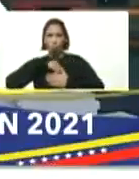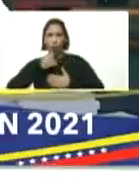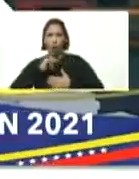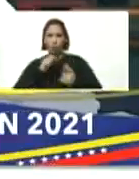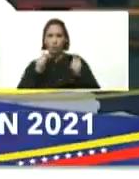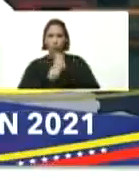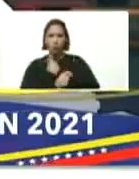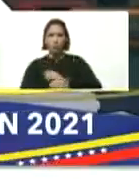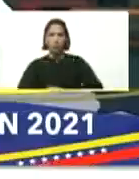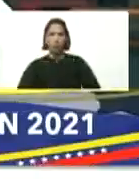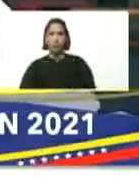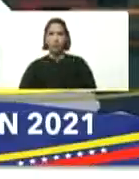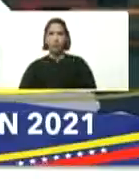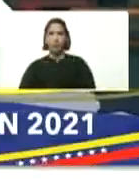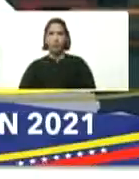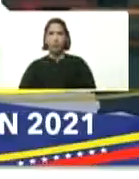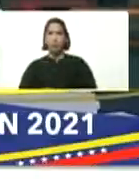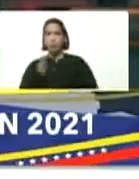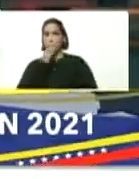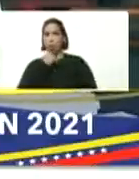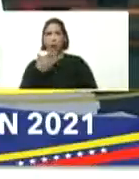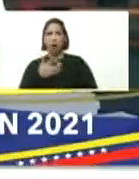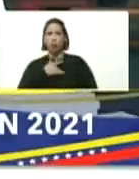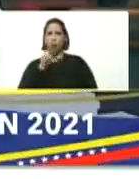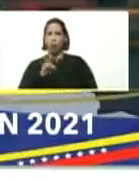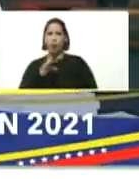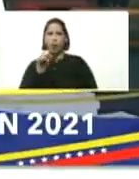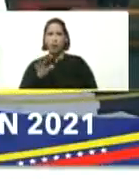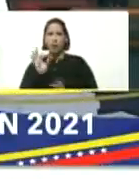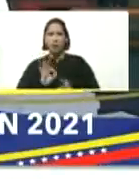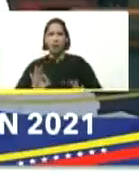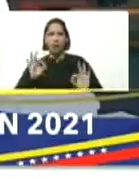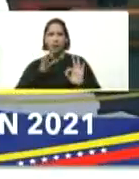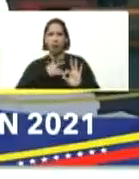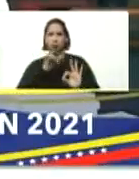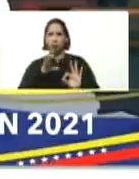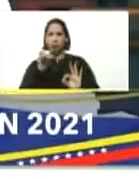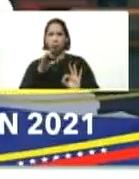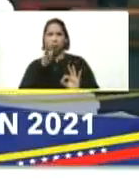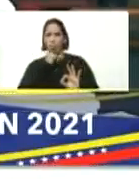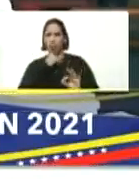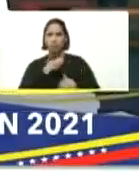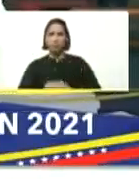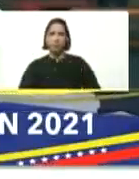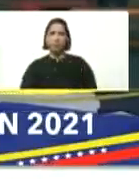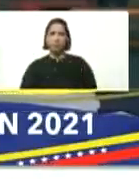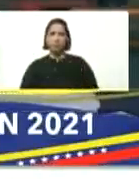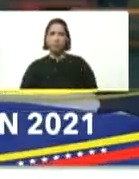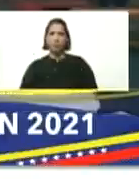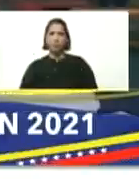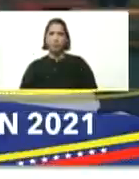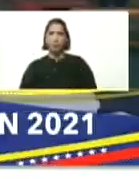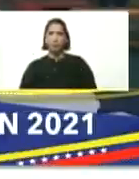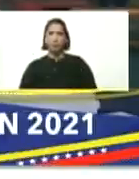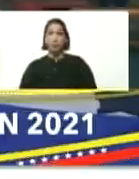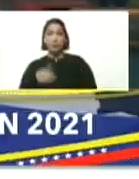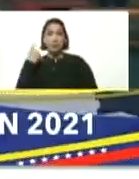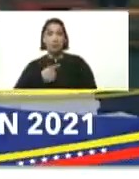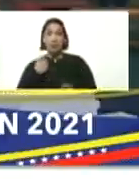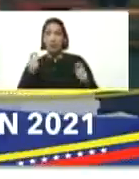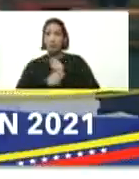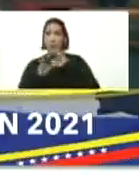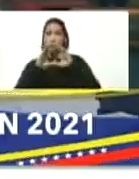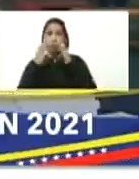transformación y no está adoleciendo de nada, no adolece, adolescente. Hay que cambiar el mundo